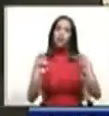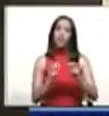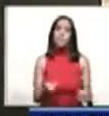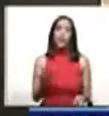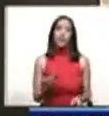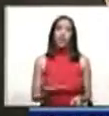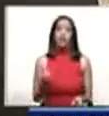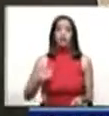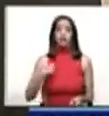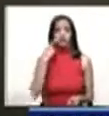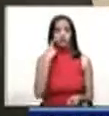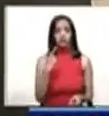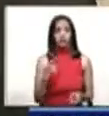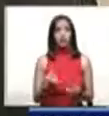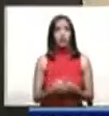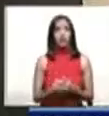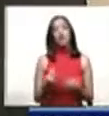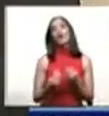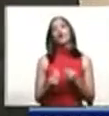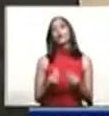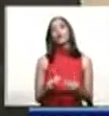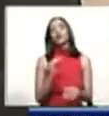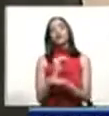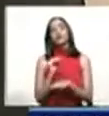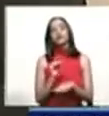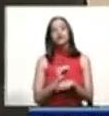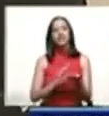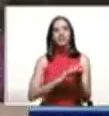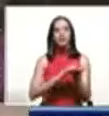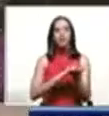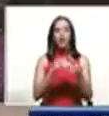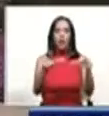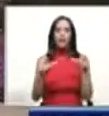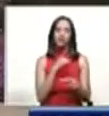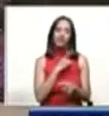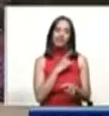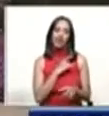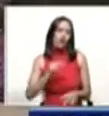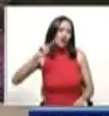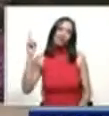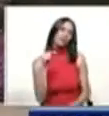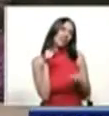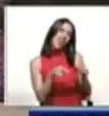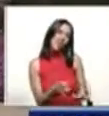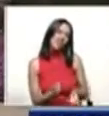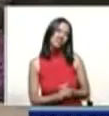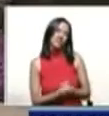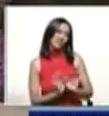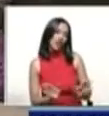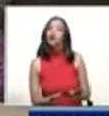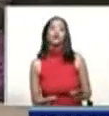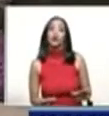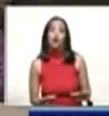que ver con la recuperación de los espacios universitarios. Pero no solo eso, y no quiero ser odioso con lo que voy a decir. La recuperación de